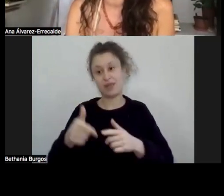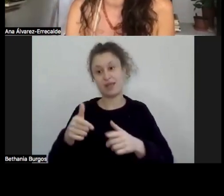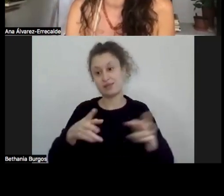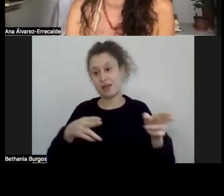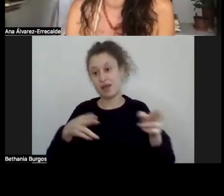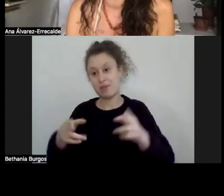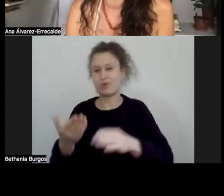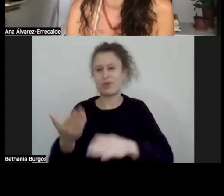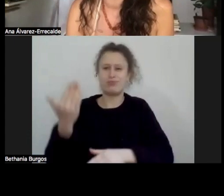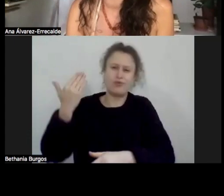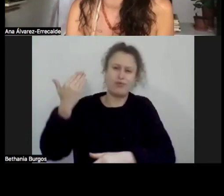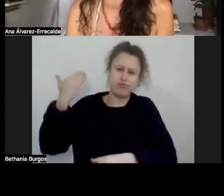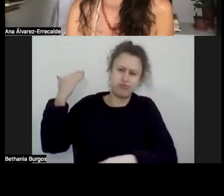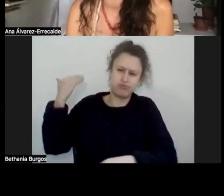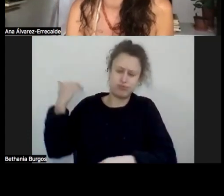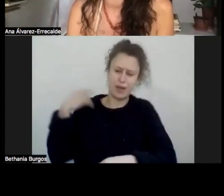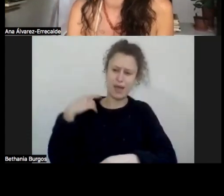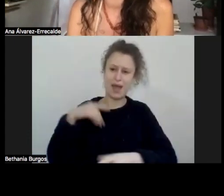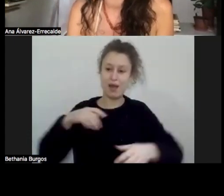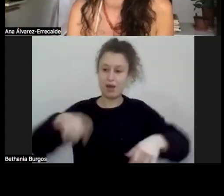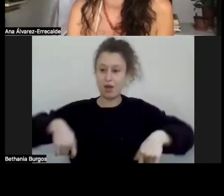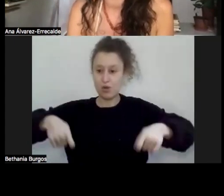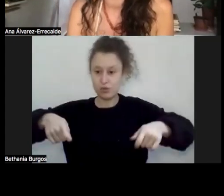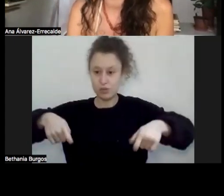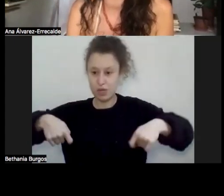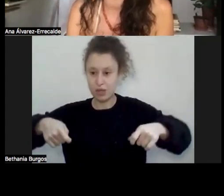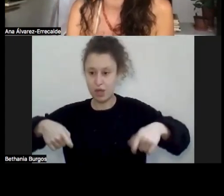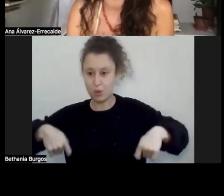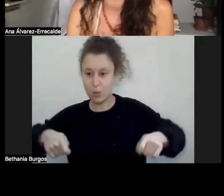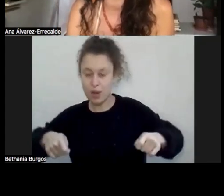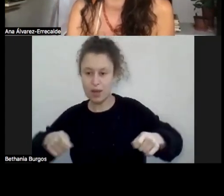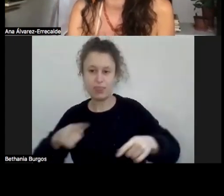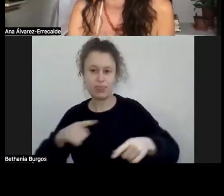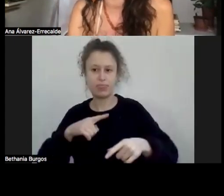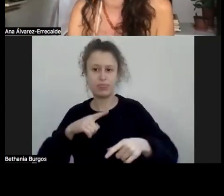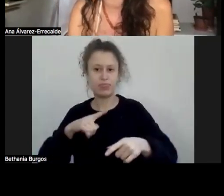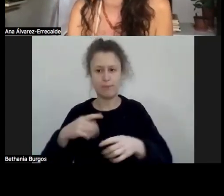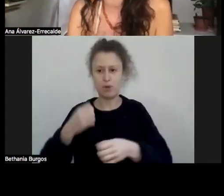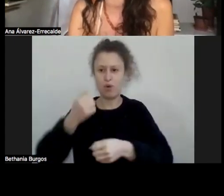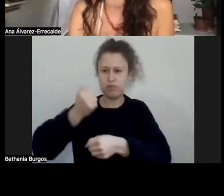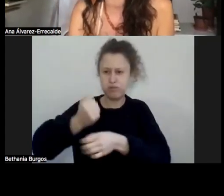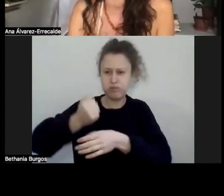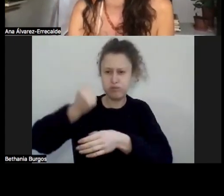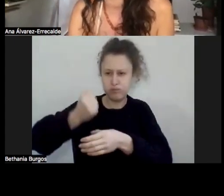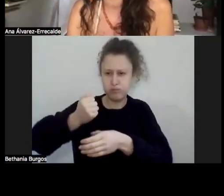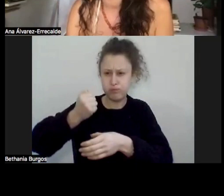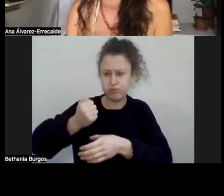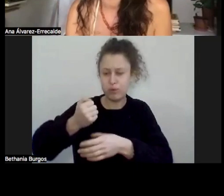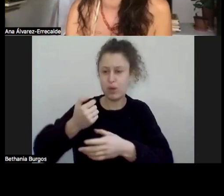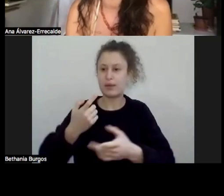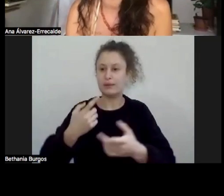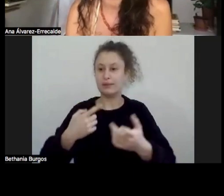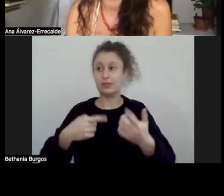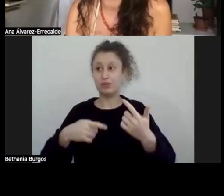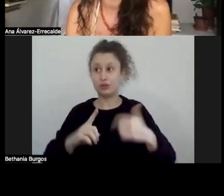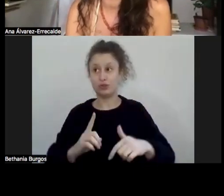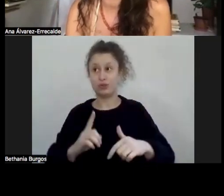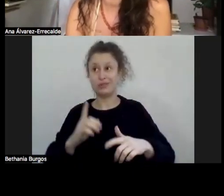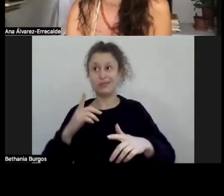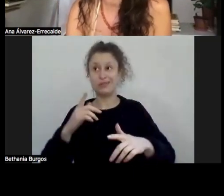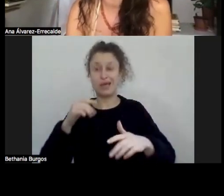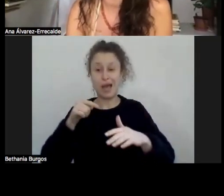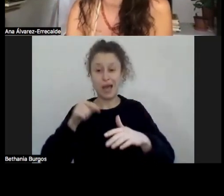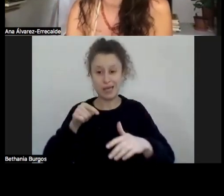cuidado, eh, pasaba a ser dedicación completa y dentro de un entorno completamente hostil,